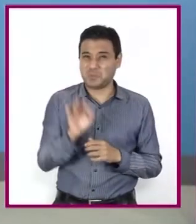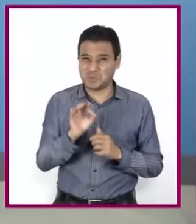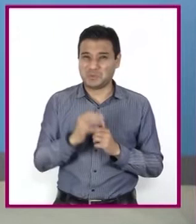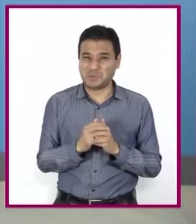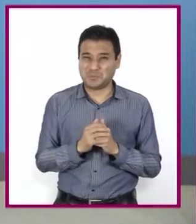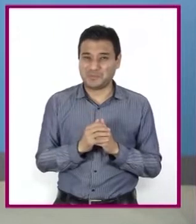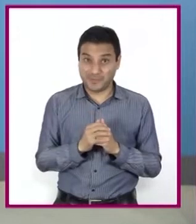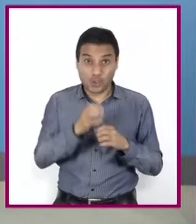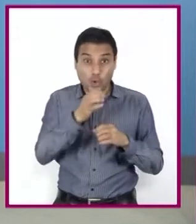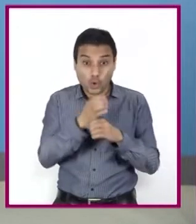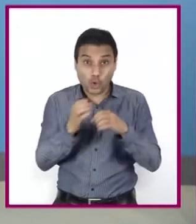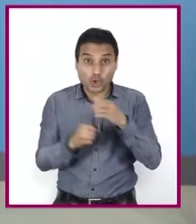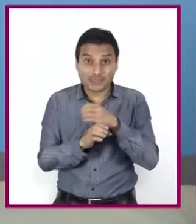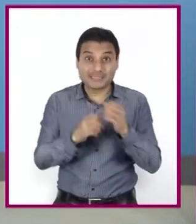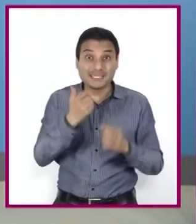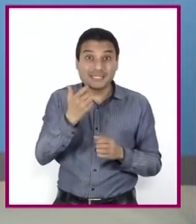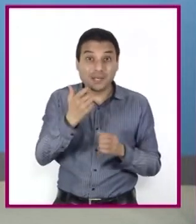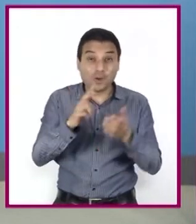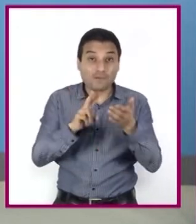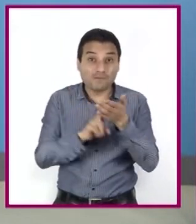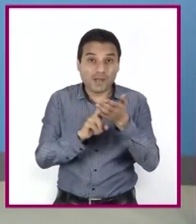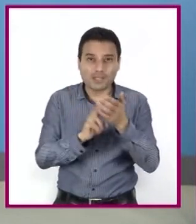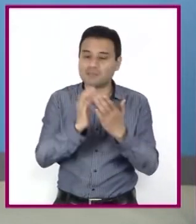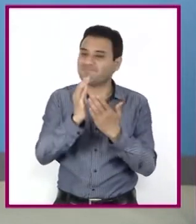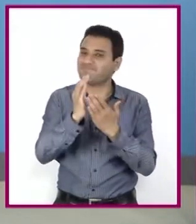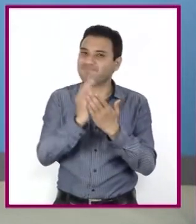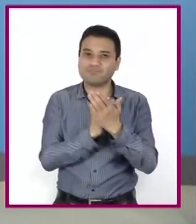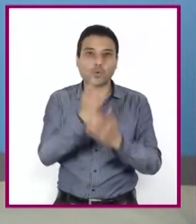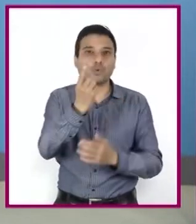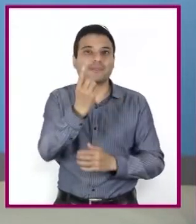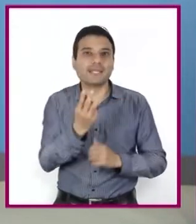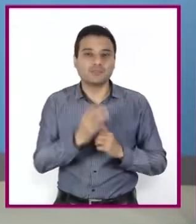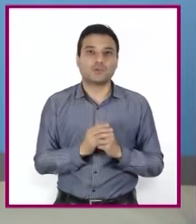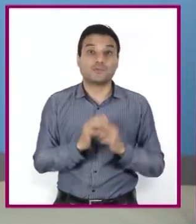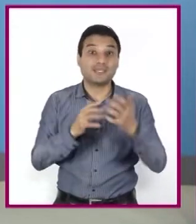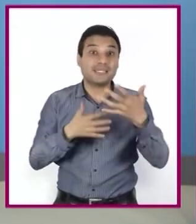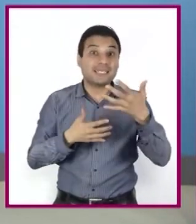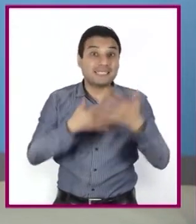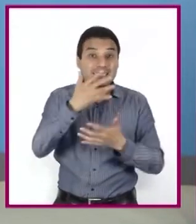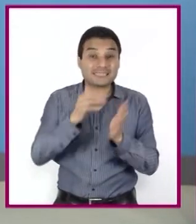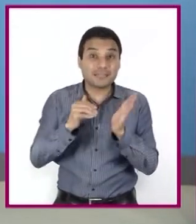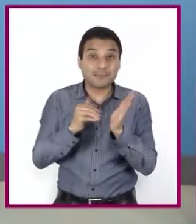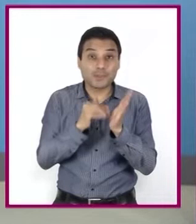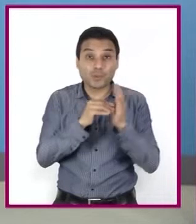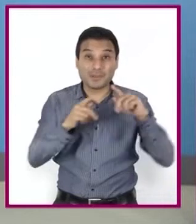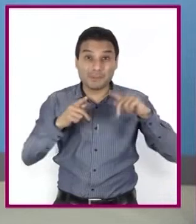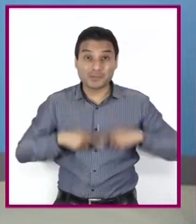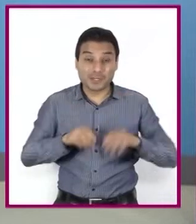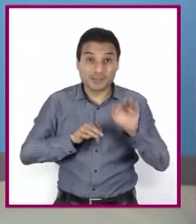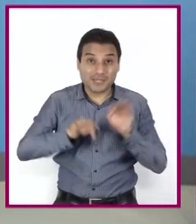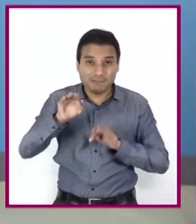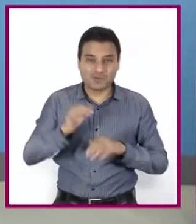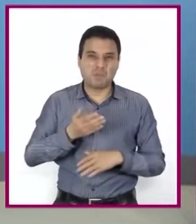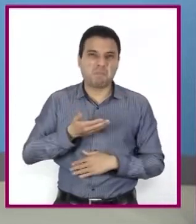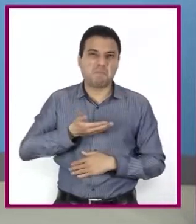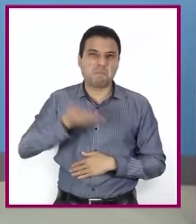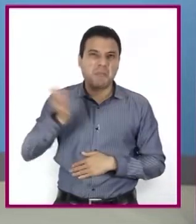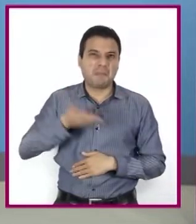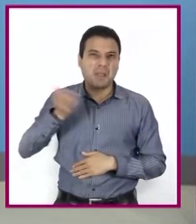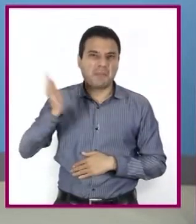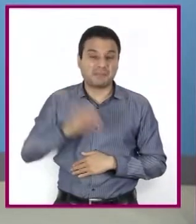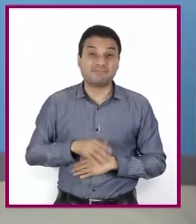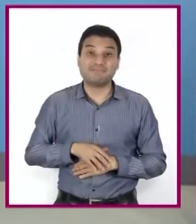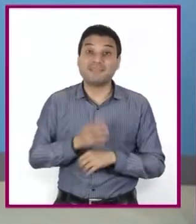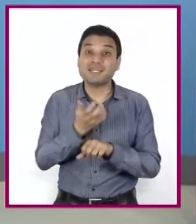los precios cayeron en un tercio. Se estima que 15 millones de trabajadores perdieron sus empleos tan solo en